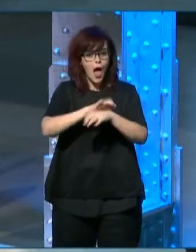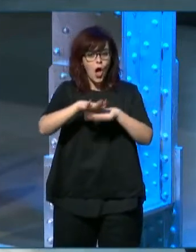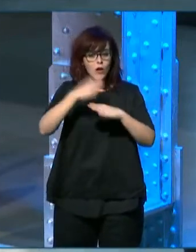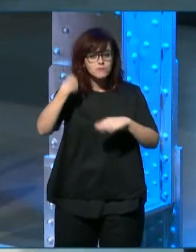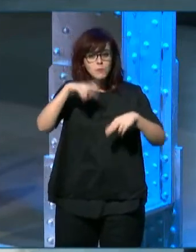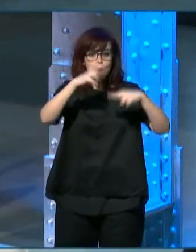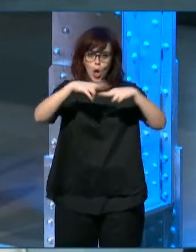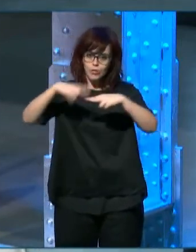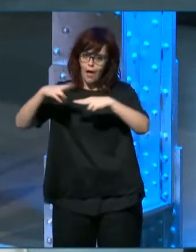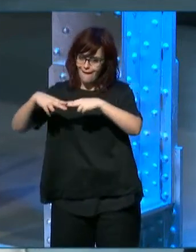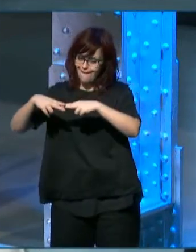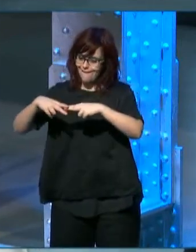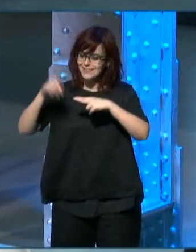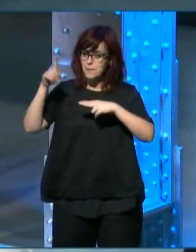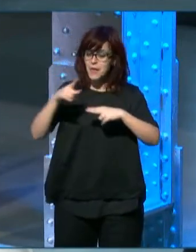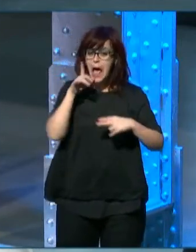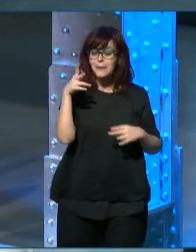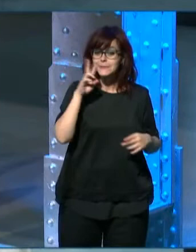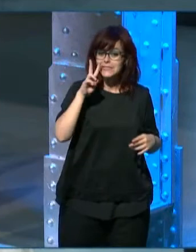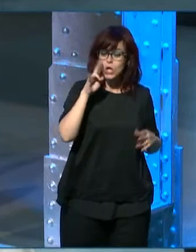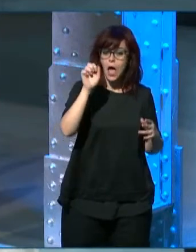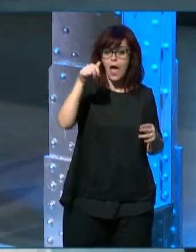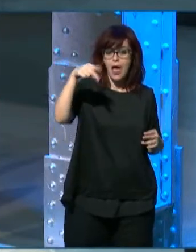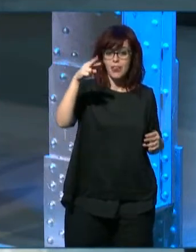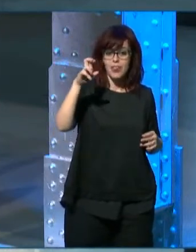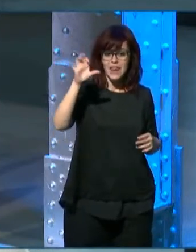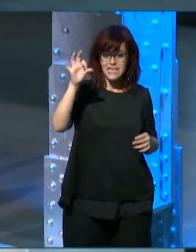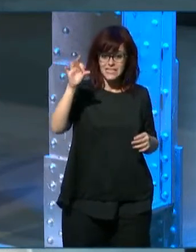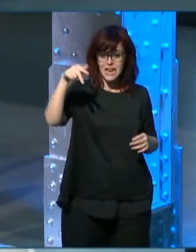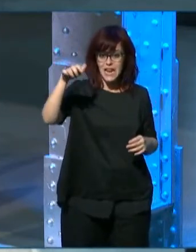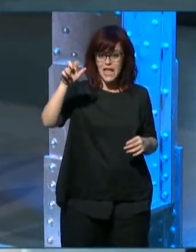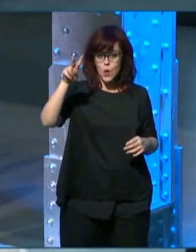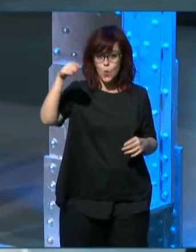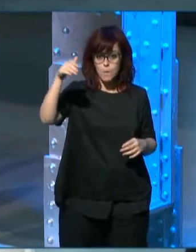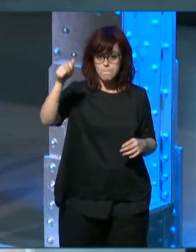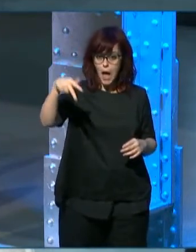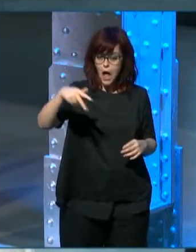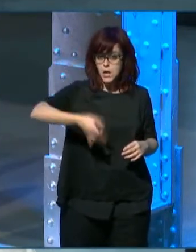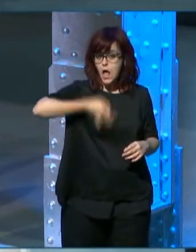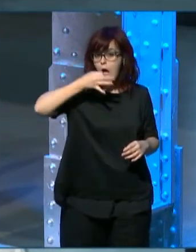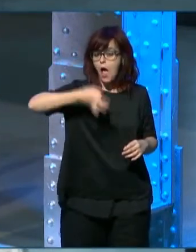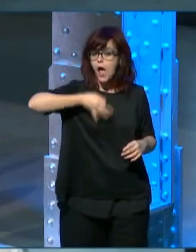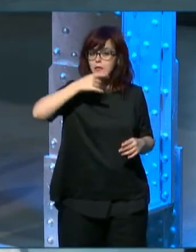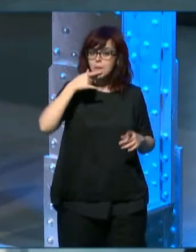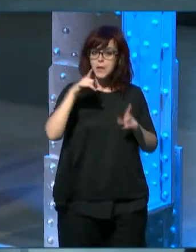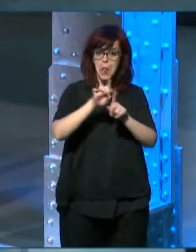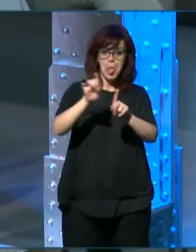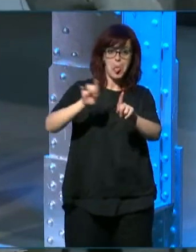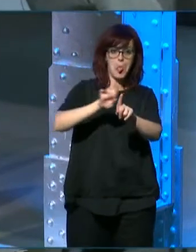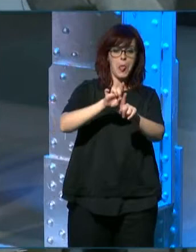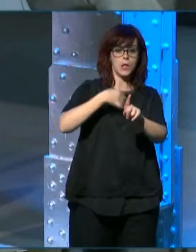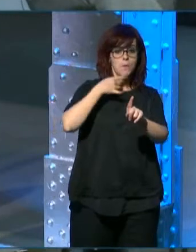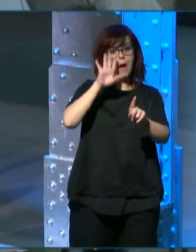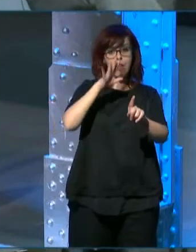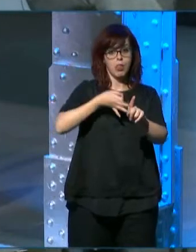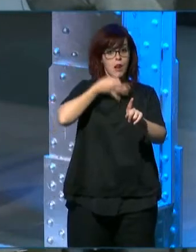de montaje, que habéis visto, por ejemplo, a Andrés Neumann, el discurso que lleva, y no se me ve a mí, que se lo voy